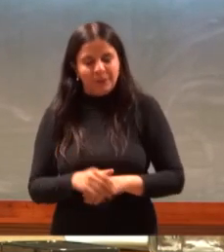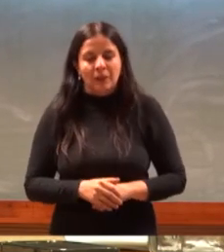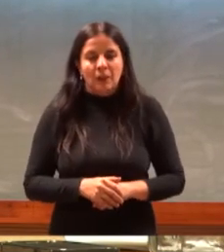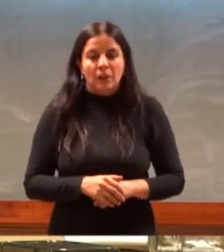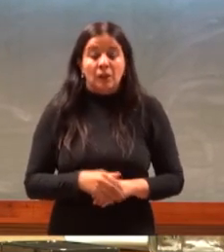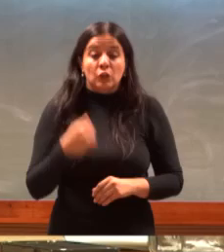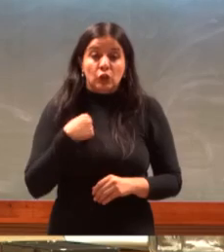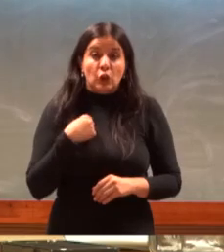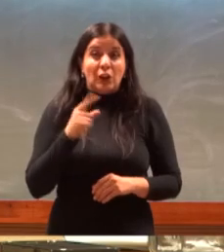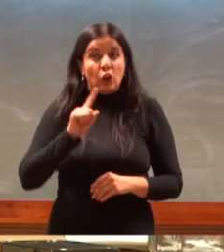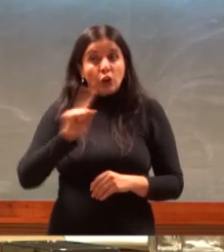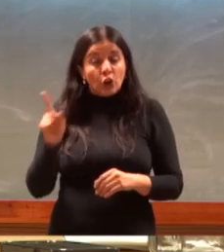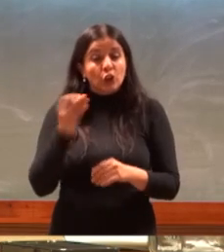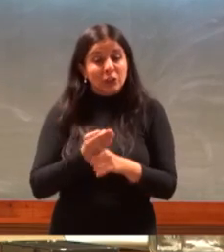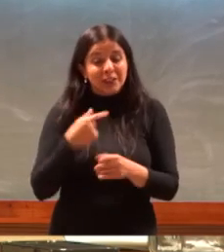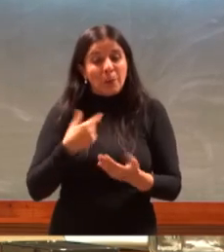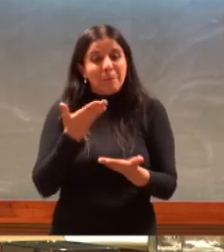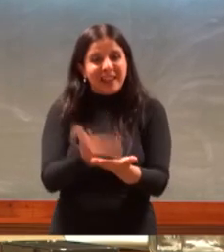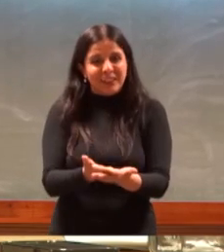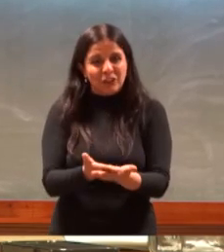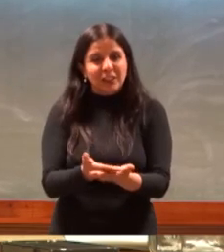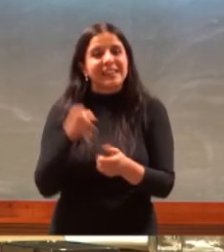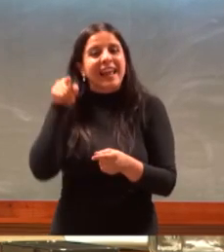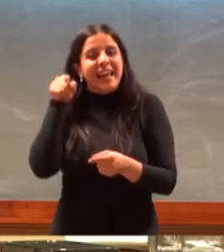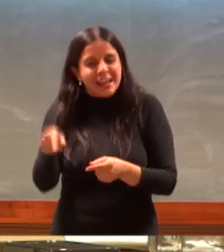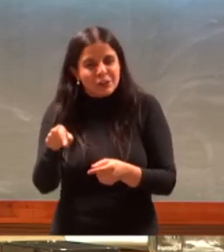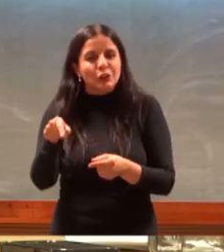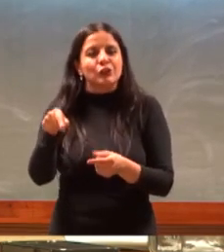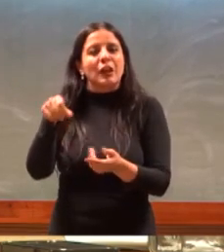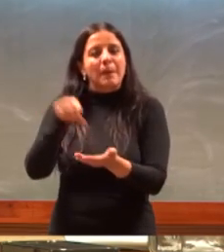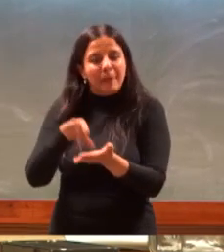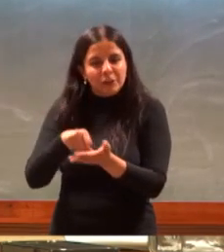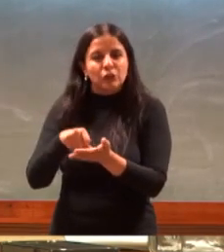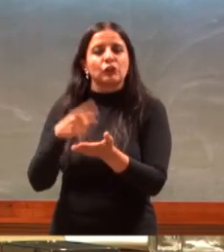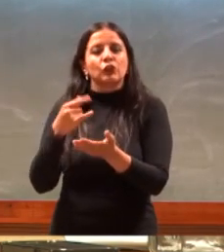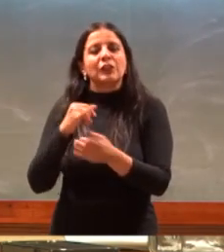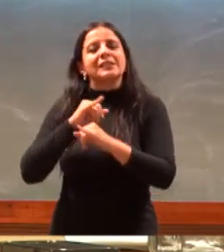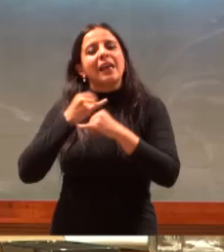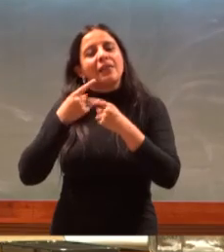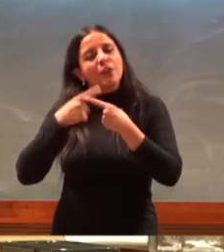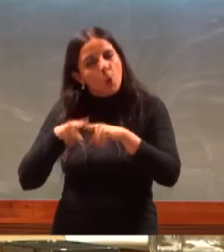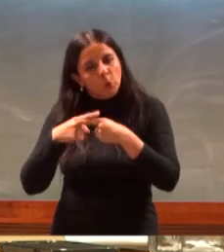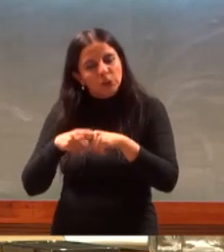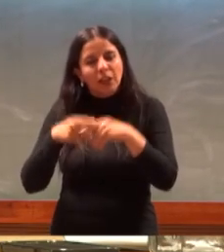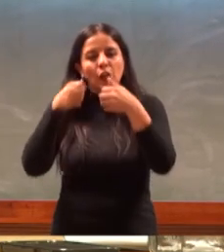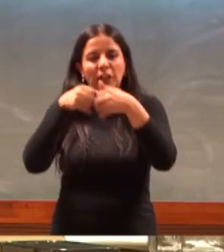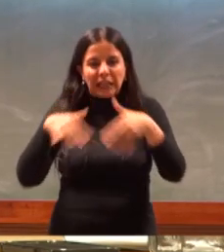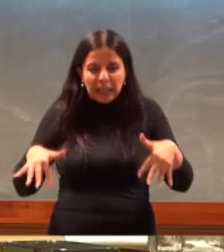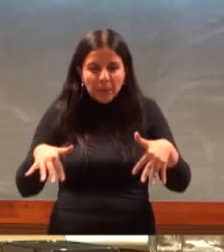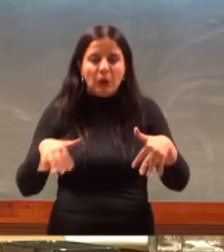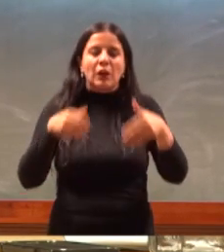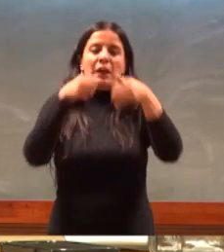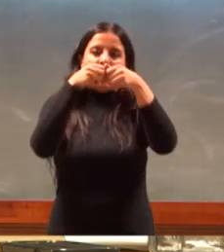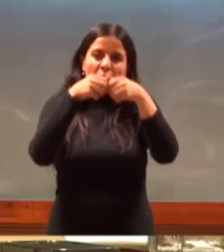nosotros En el caso de los no docentes estamos planteando que sean esos espacios donde se discute el organigrama que el organigrama además se lleve al consejo directivo se